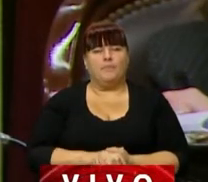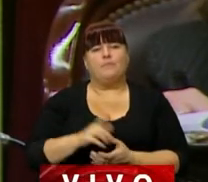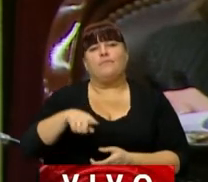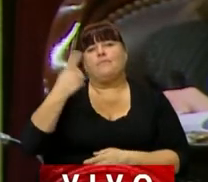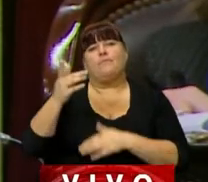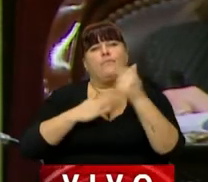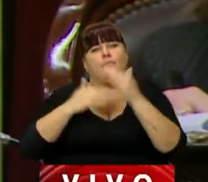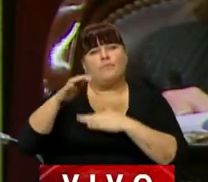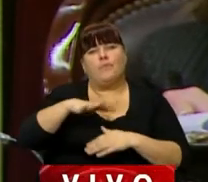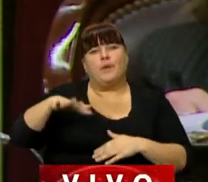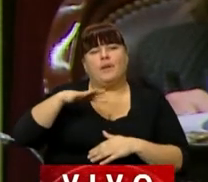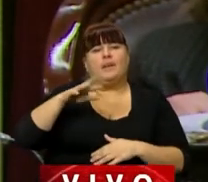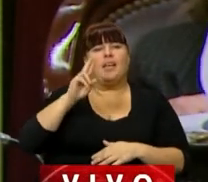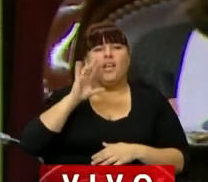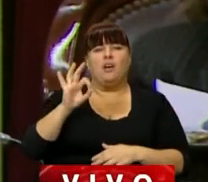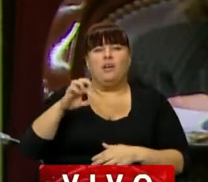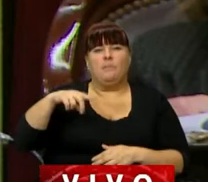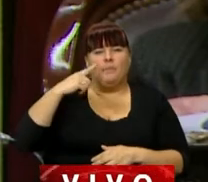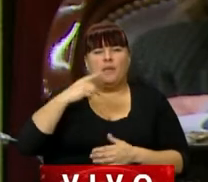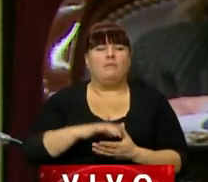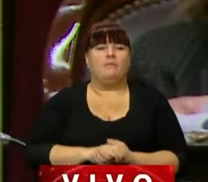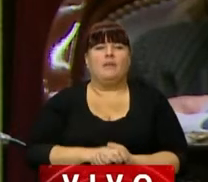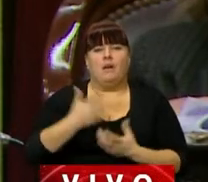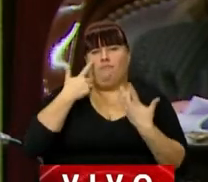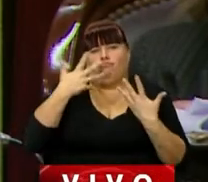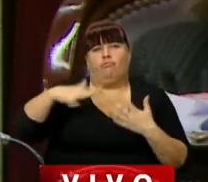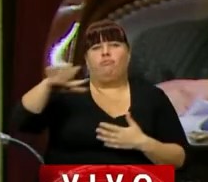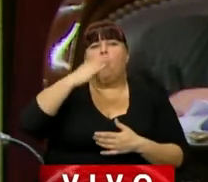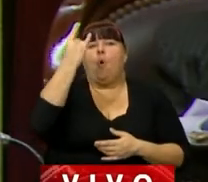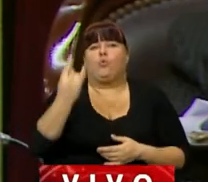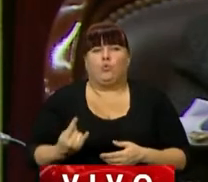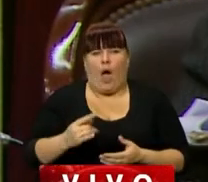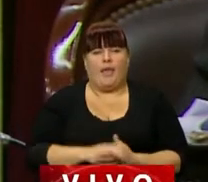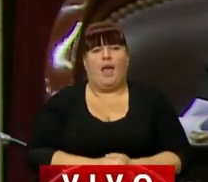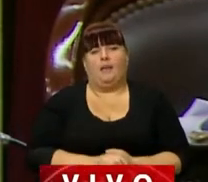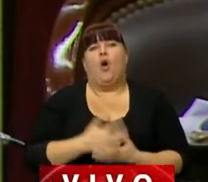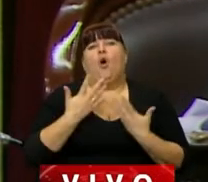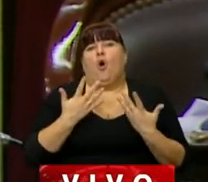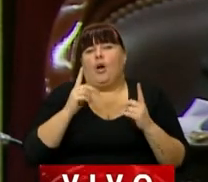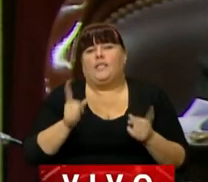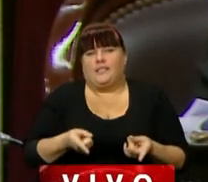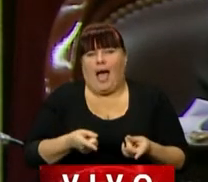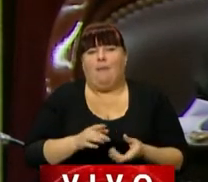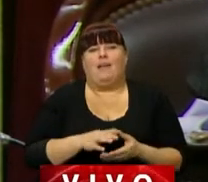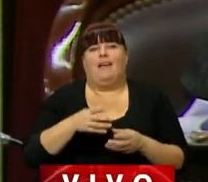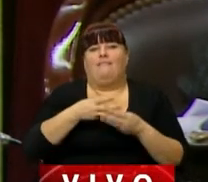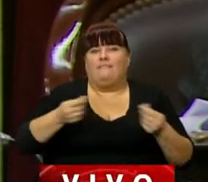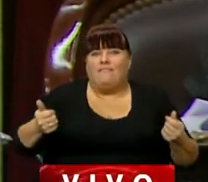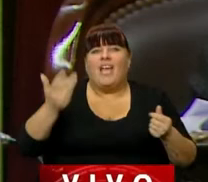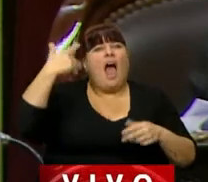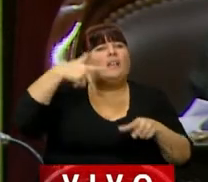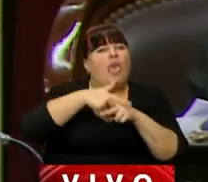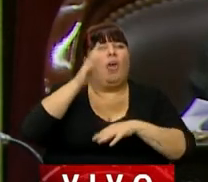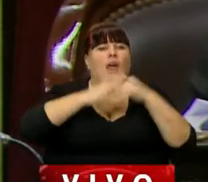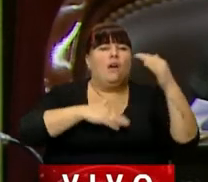la obra que necesita el barrio del río Pipo, que son barrios muy populosos de la ciudad de Ushuaia, y por supuesto poder terminar con una